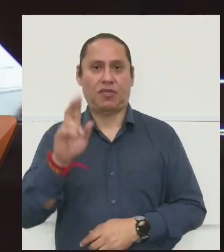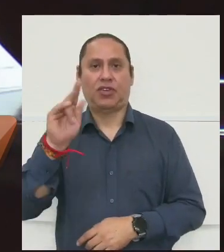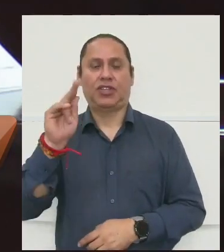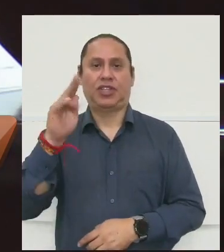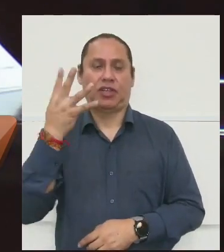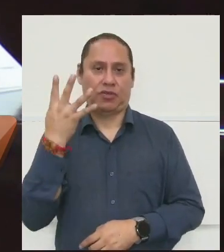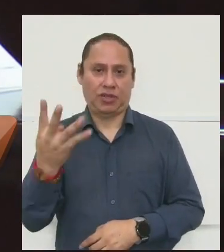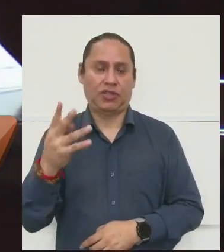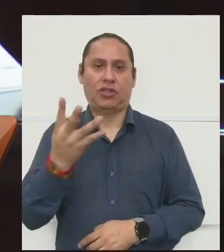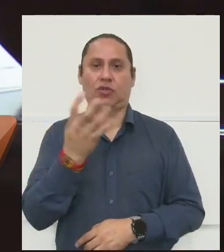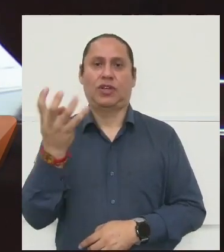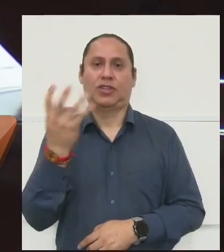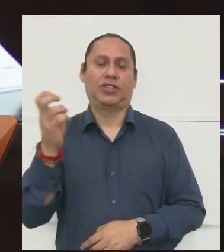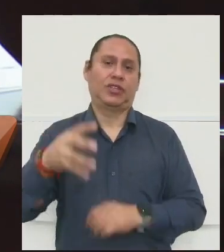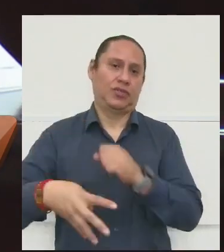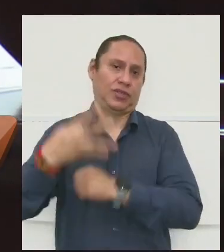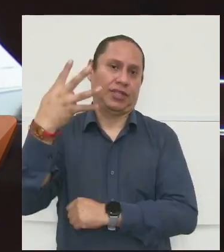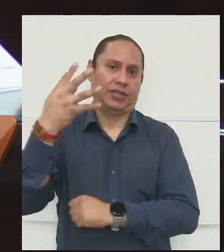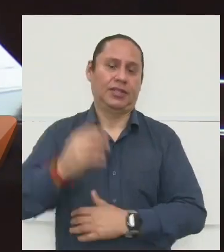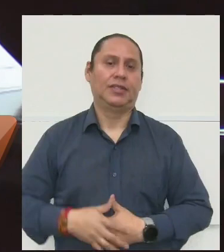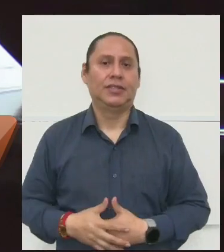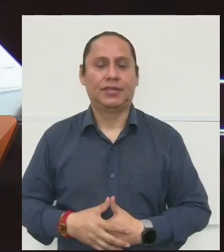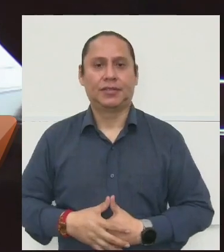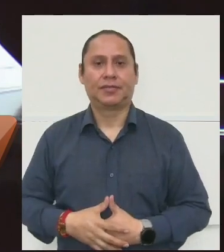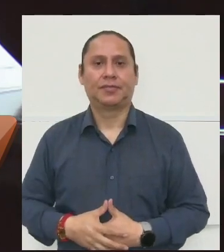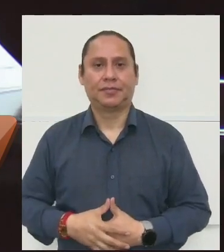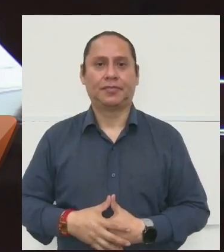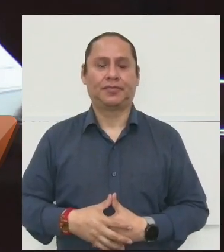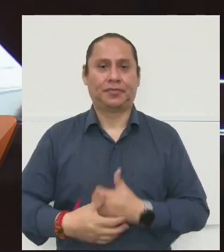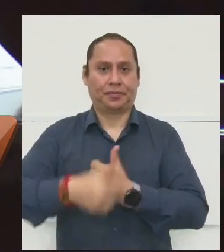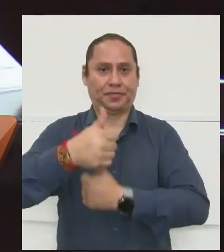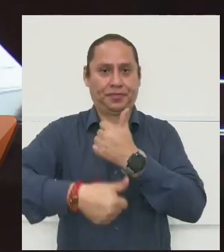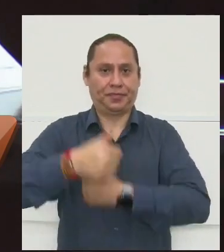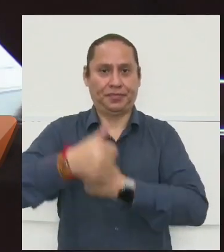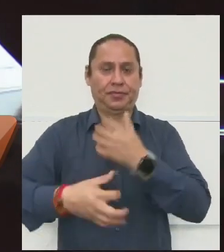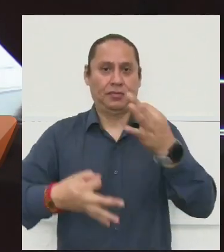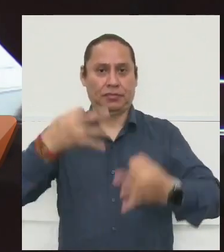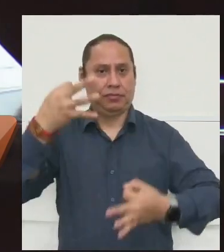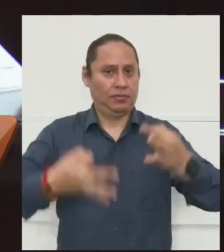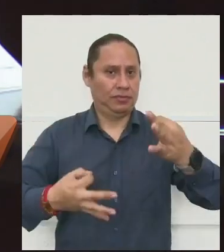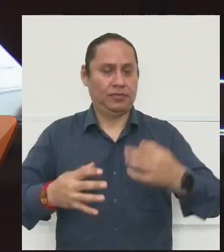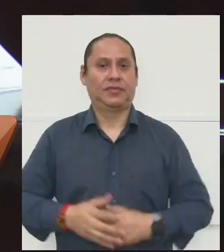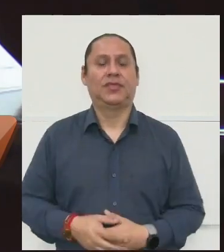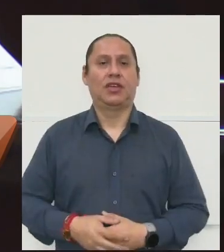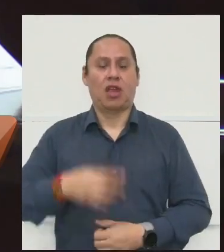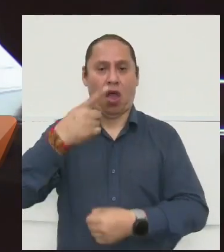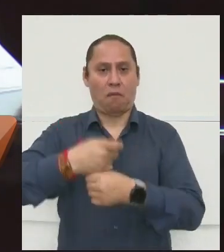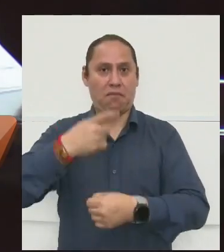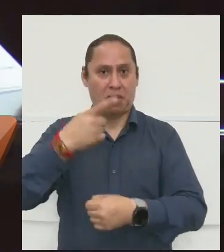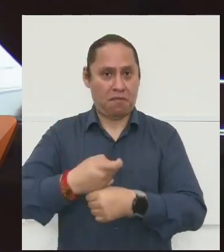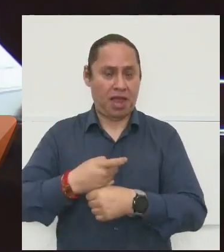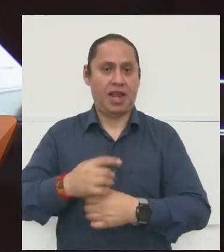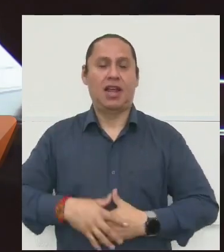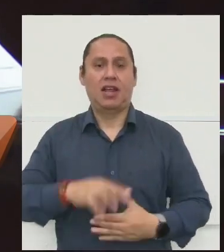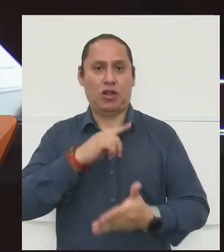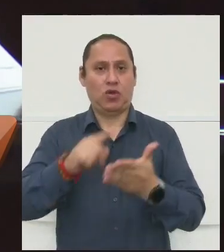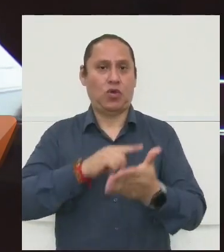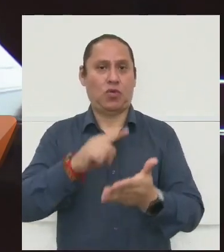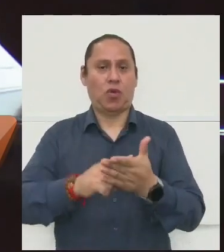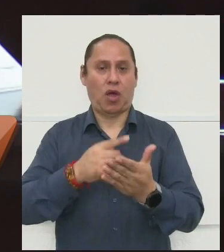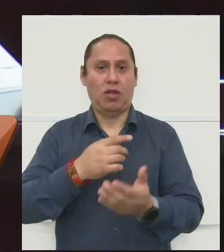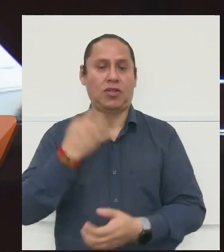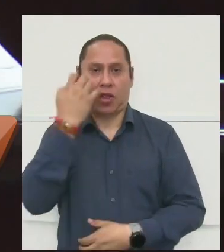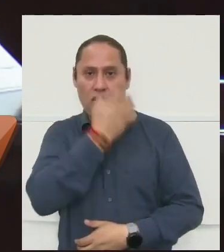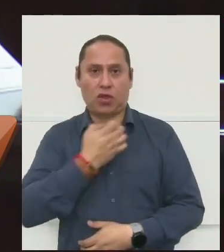5984 414 carrera judicial juez de primera instancia por examen